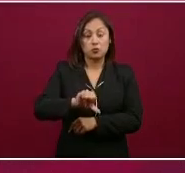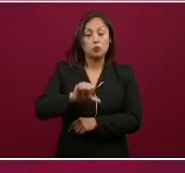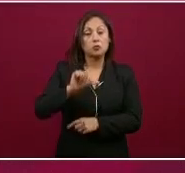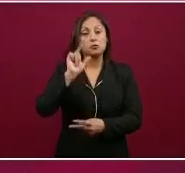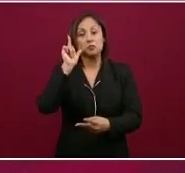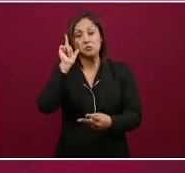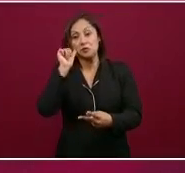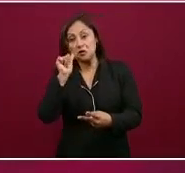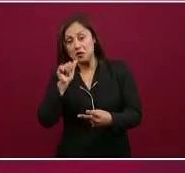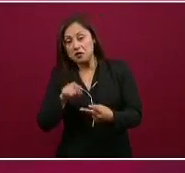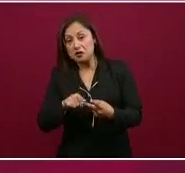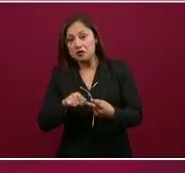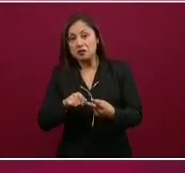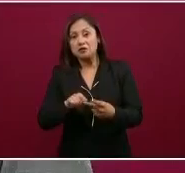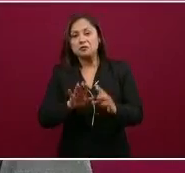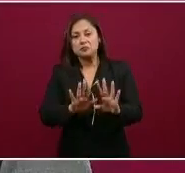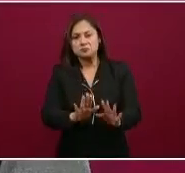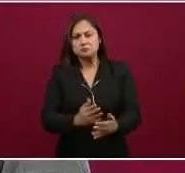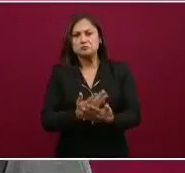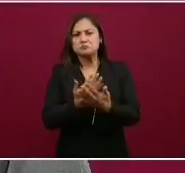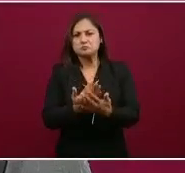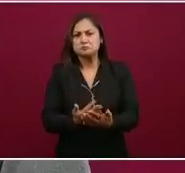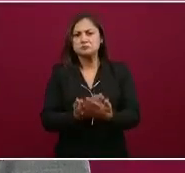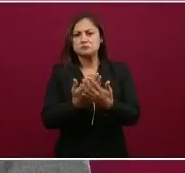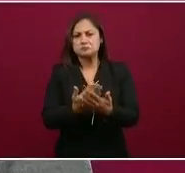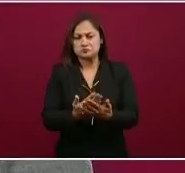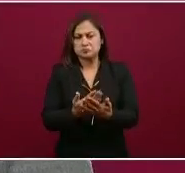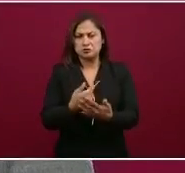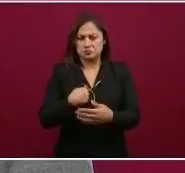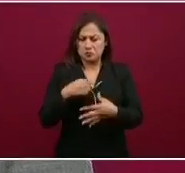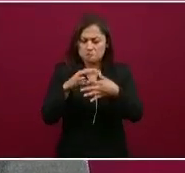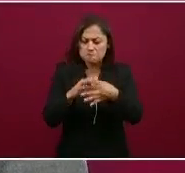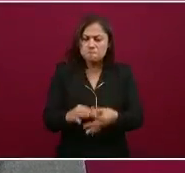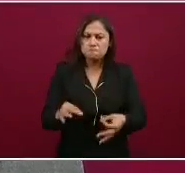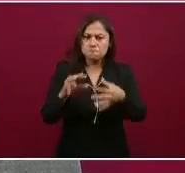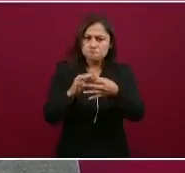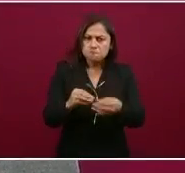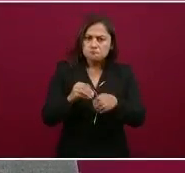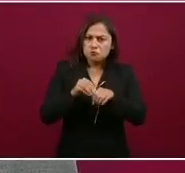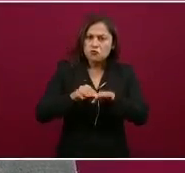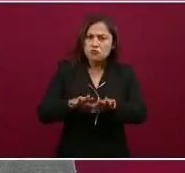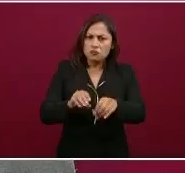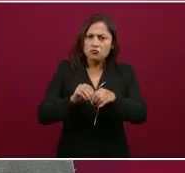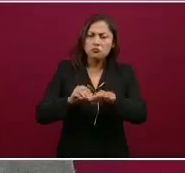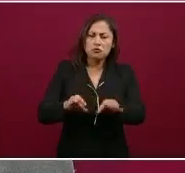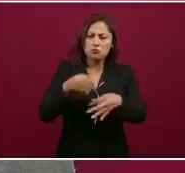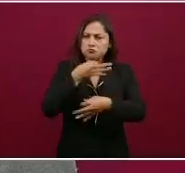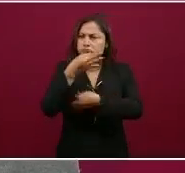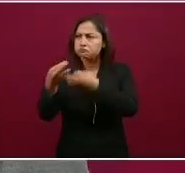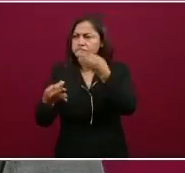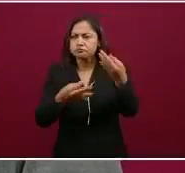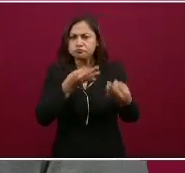mañana, ¿sí? Y vamos a estar informando. Aquí vamos a estar